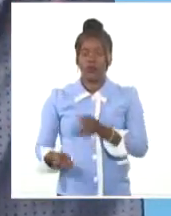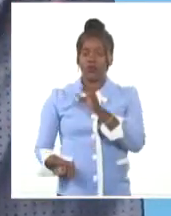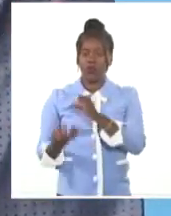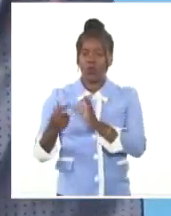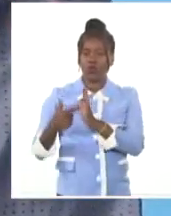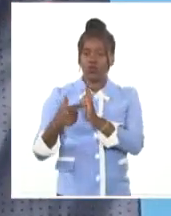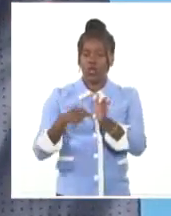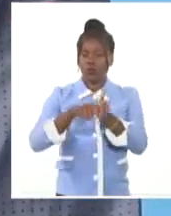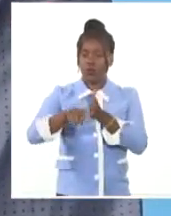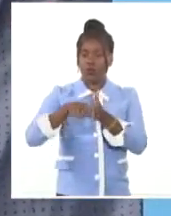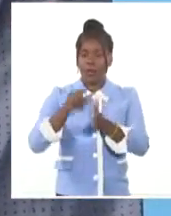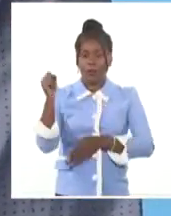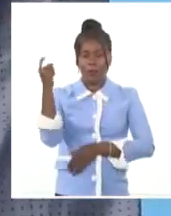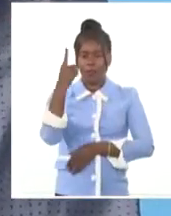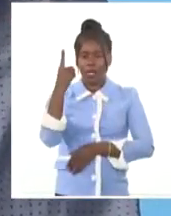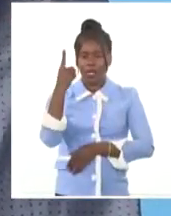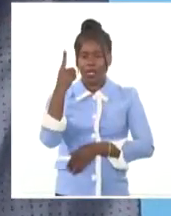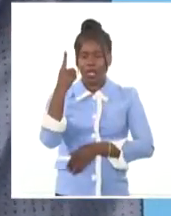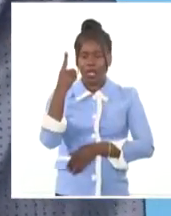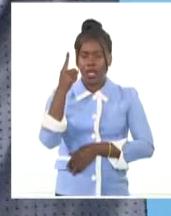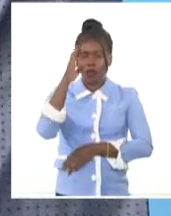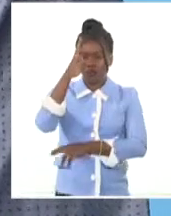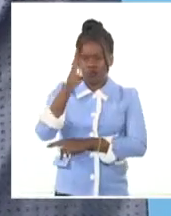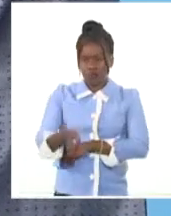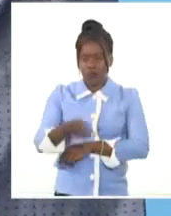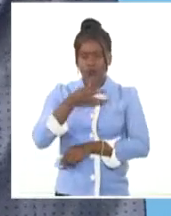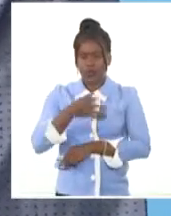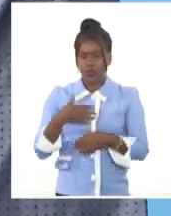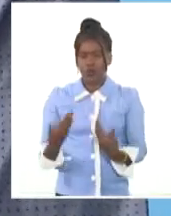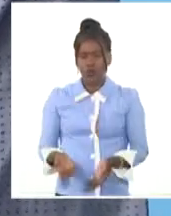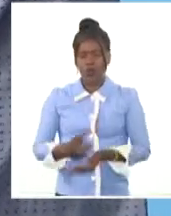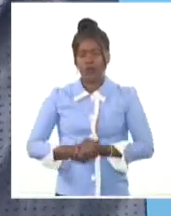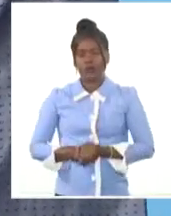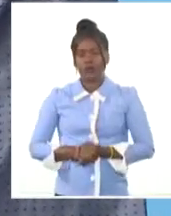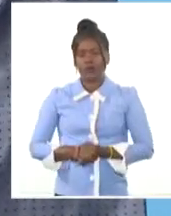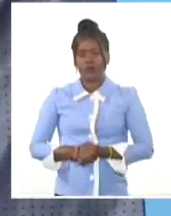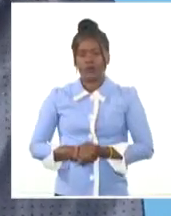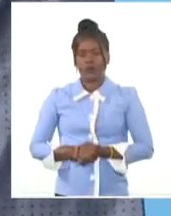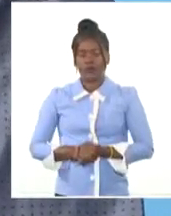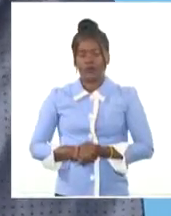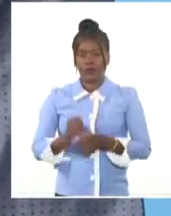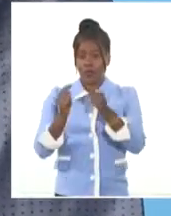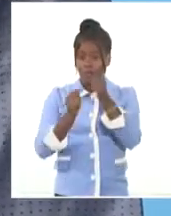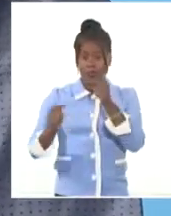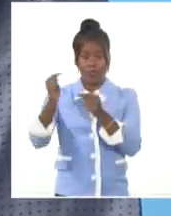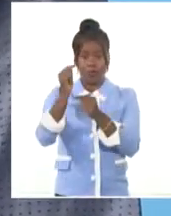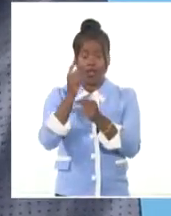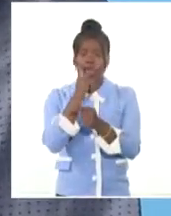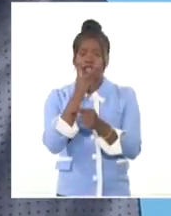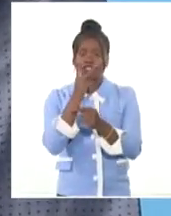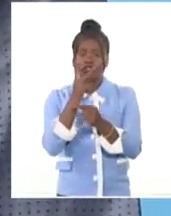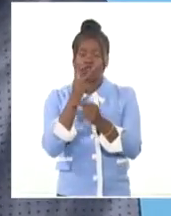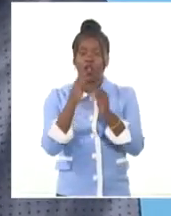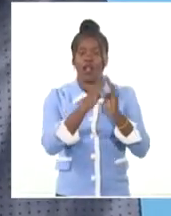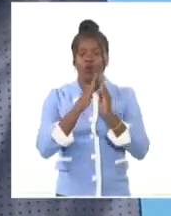las principales tareas que Fidel les dio era precisamente el trabajo en el área de salud.